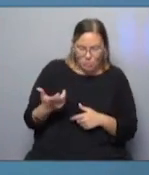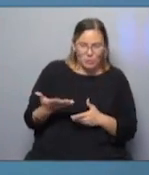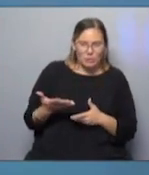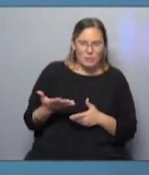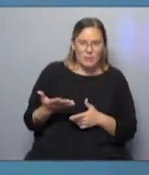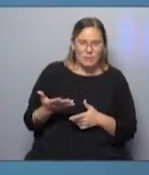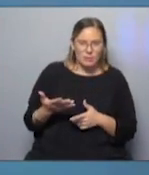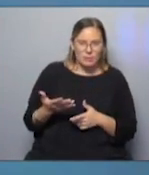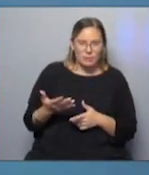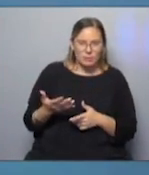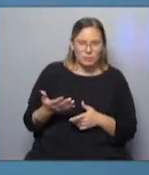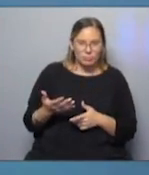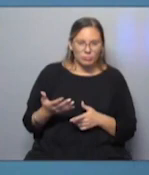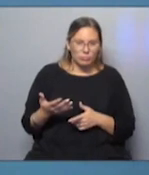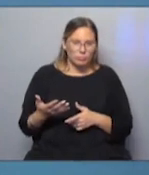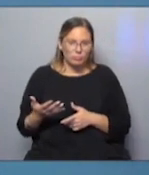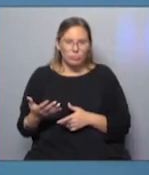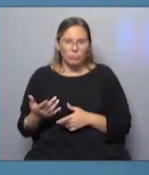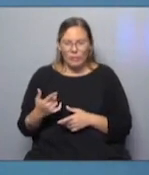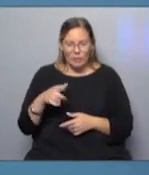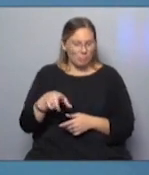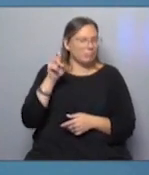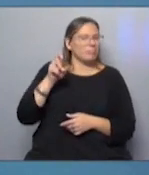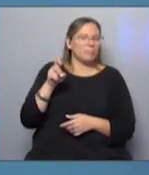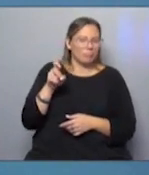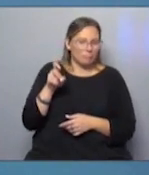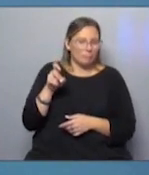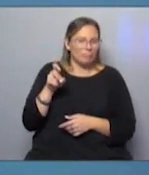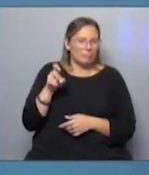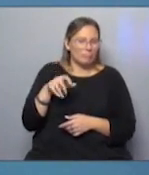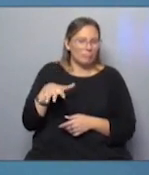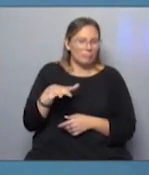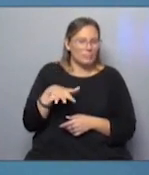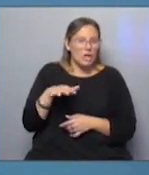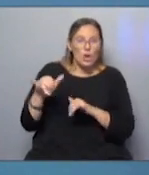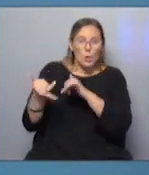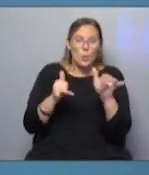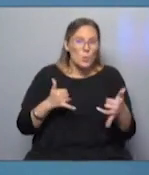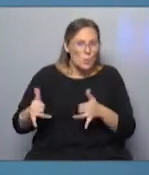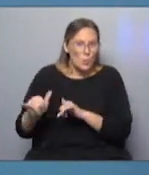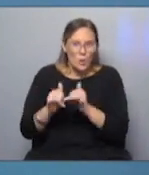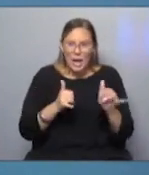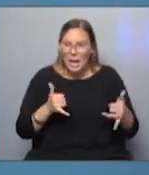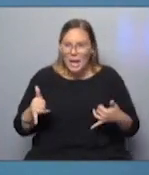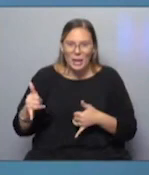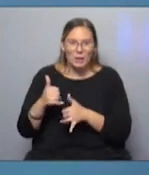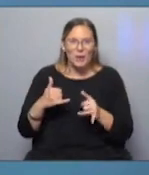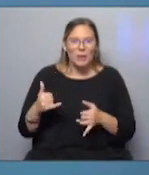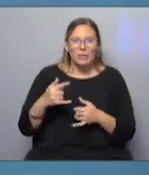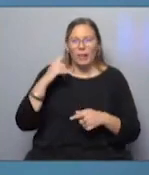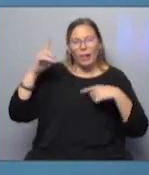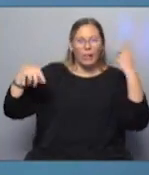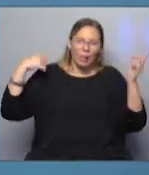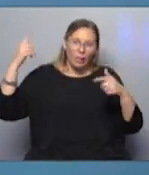los los caldos enseguida y juego mucho con ellos y me pierdo